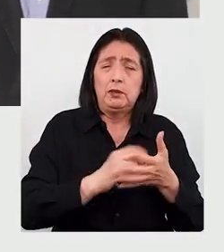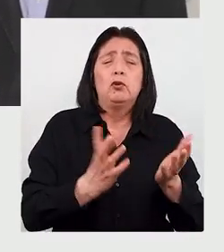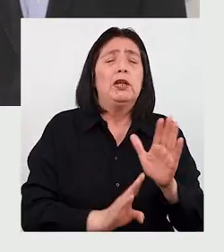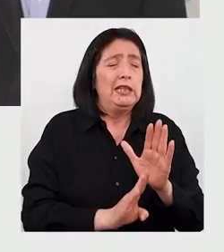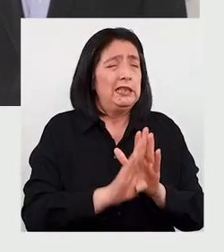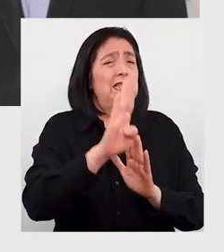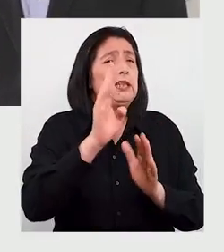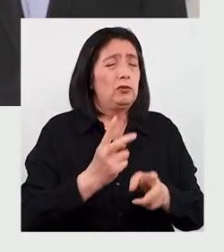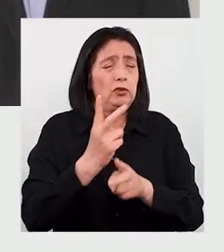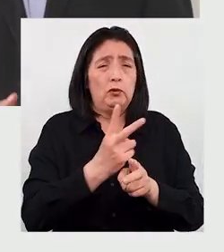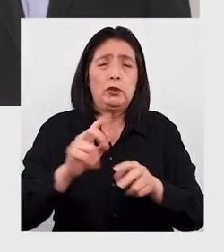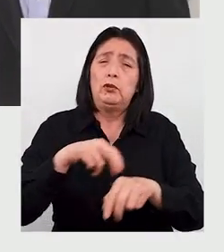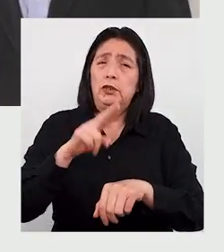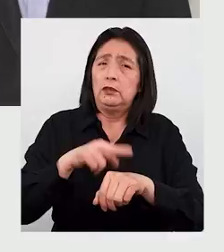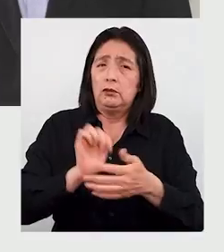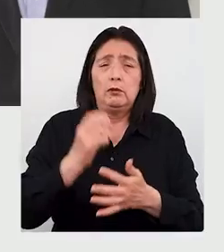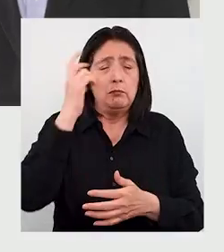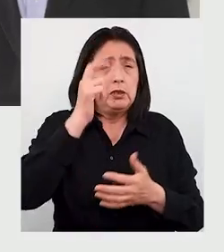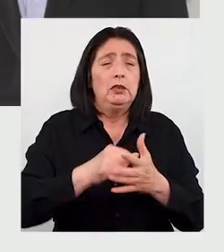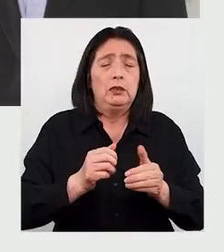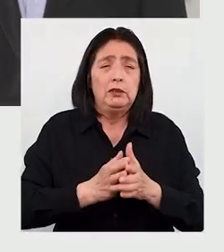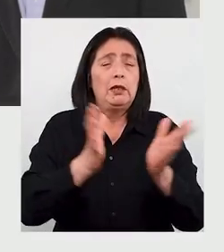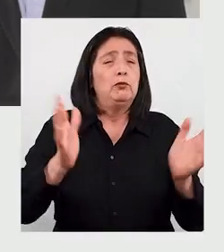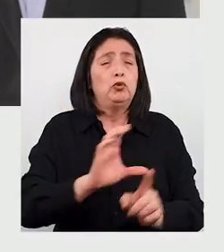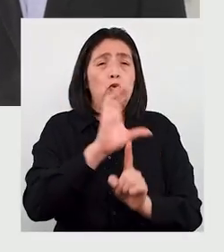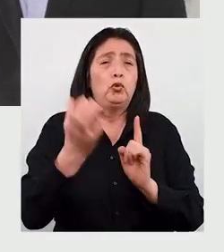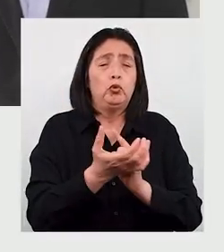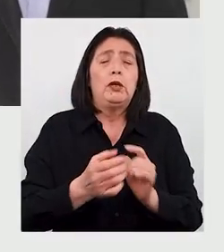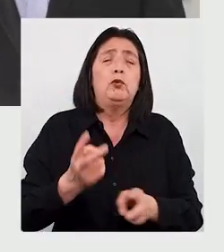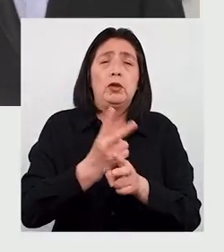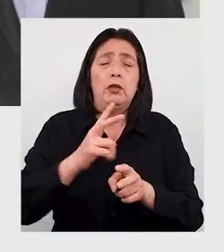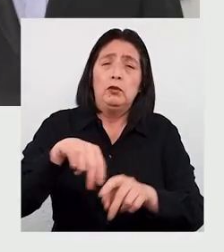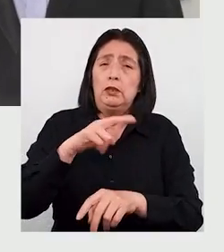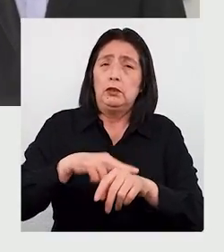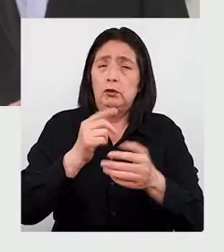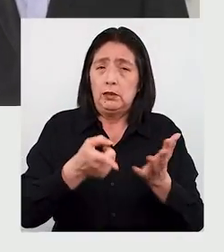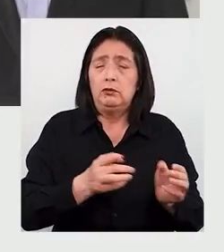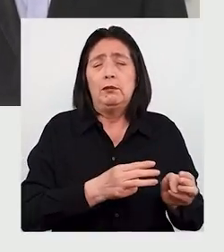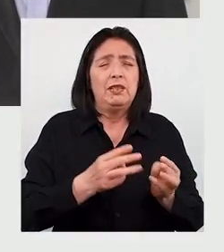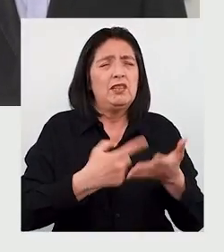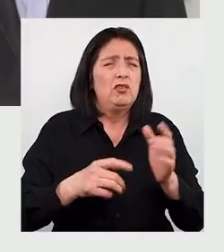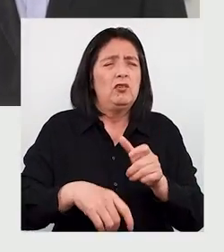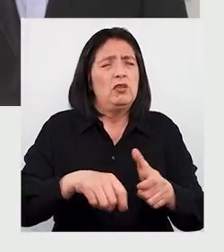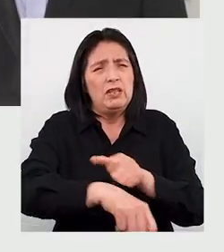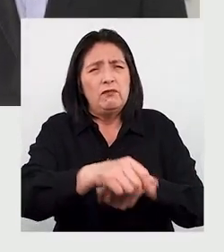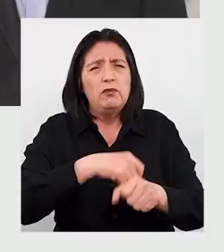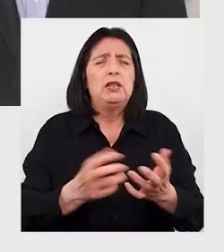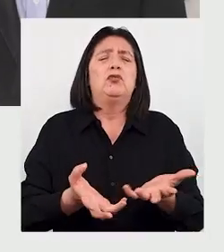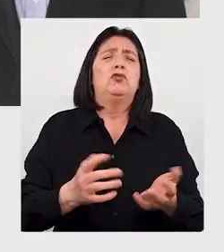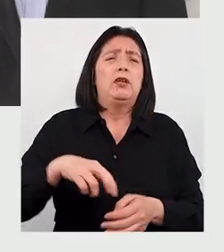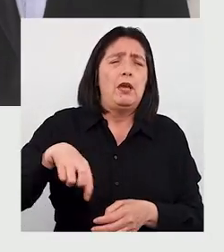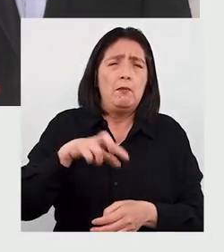el desarrollo sostenible. Es por ello que hoy lanzamos Cultura Sostenible, una estrategia que marca todos los esfuerzos